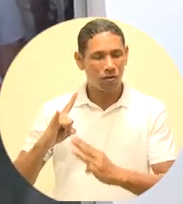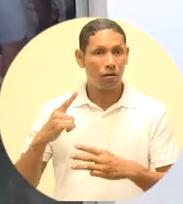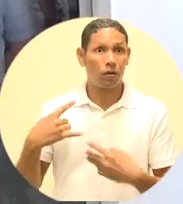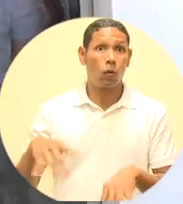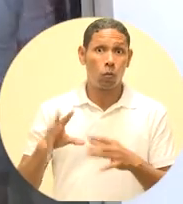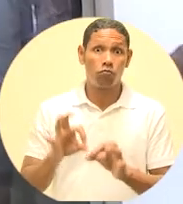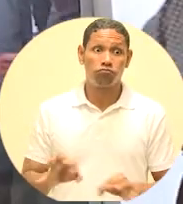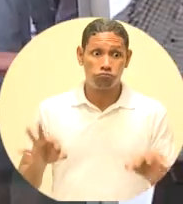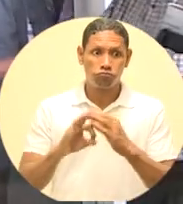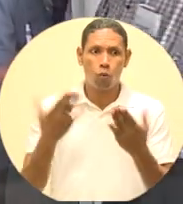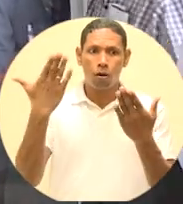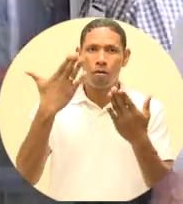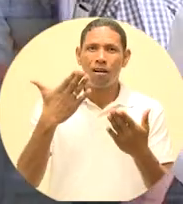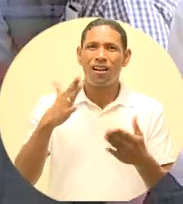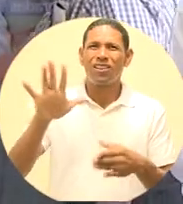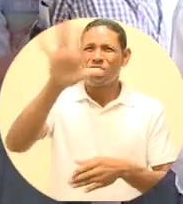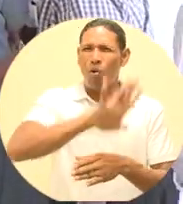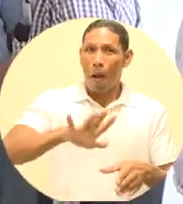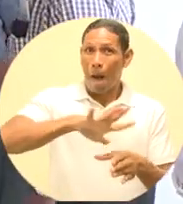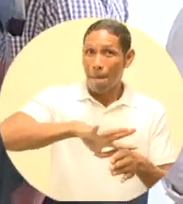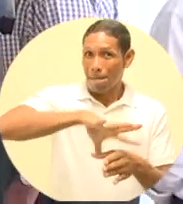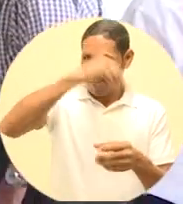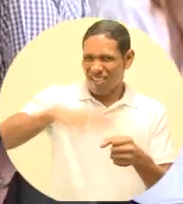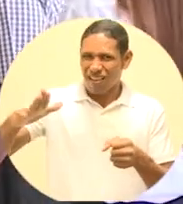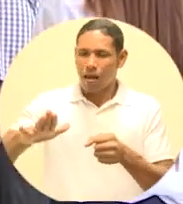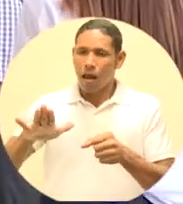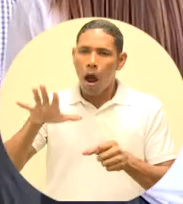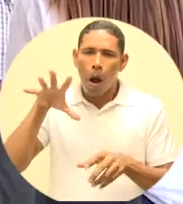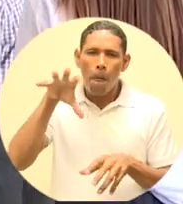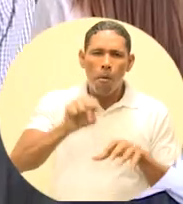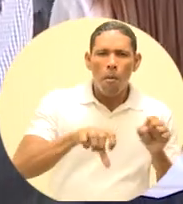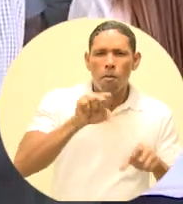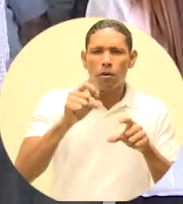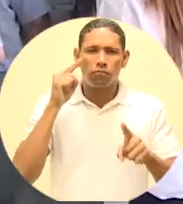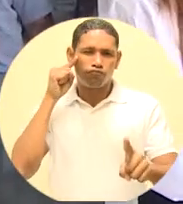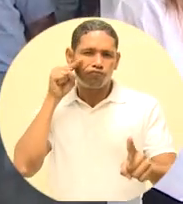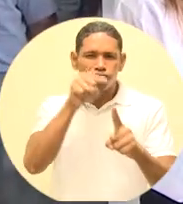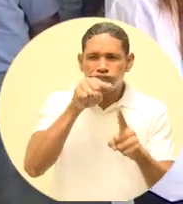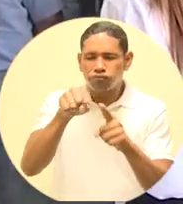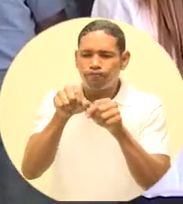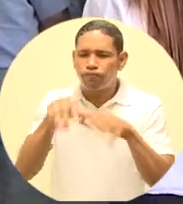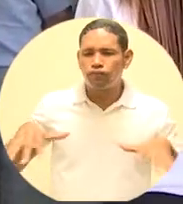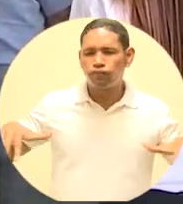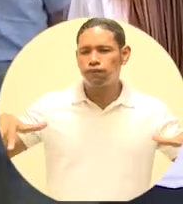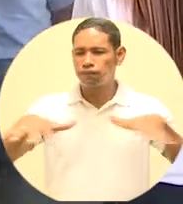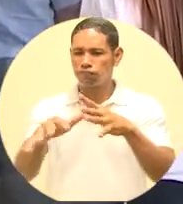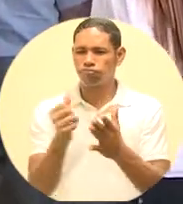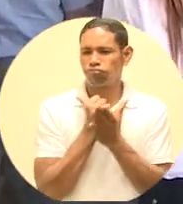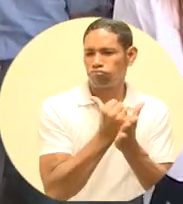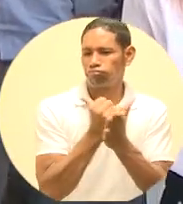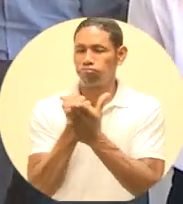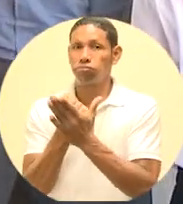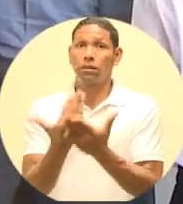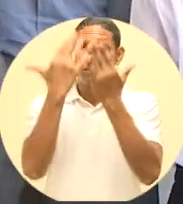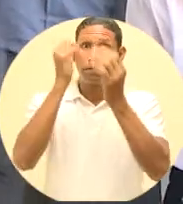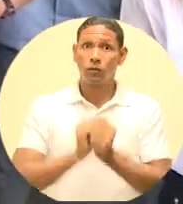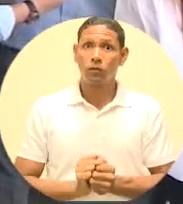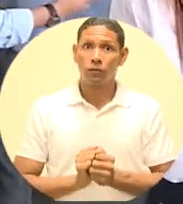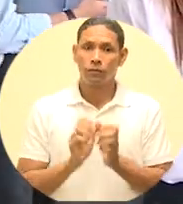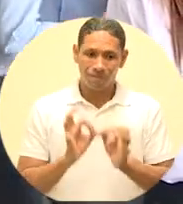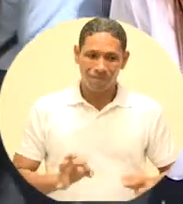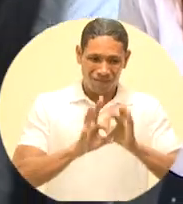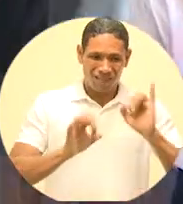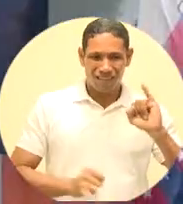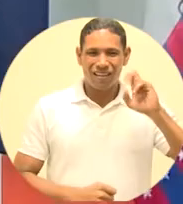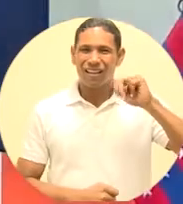es necesaria en todos los rincones del departamento. Este convenio que hoy se firma con el Infotep garantiza que haya una